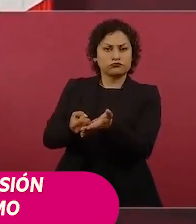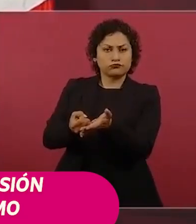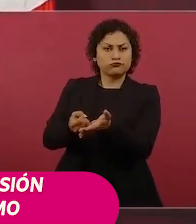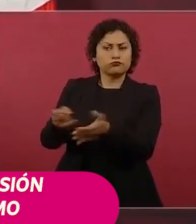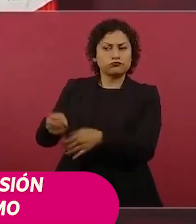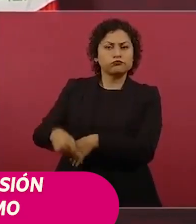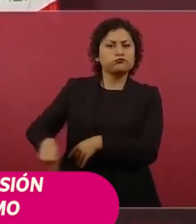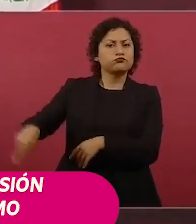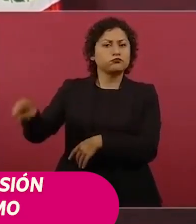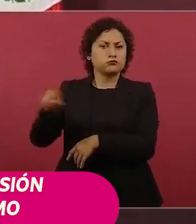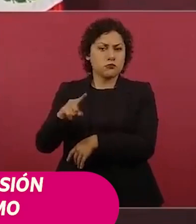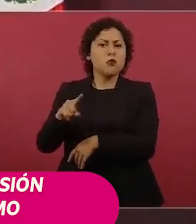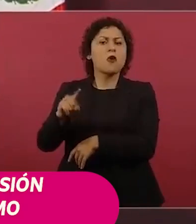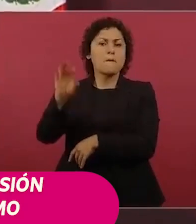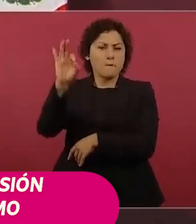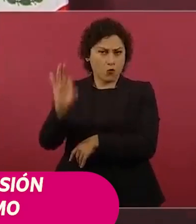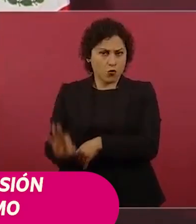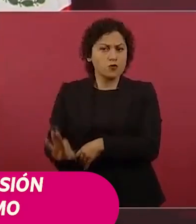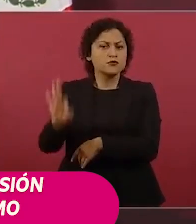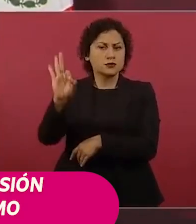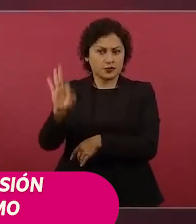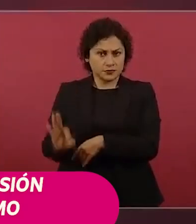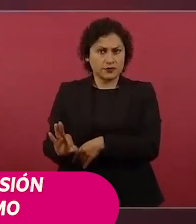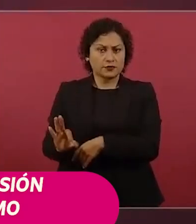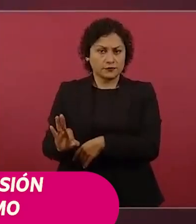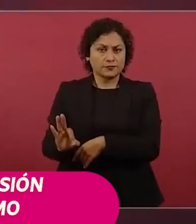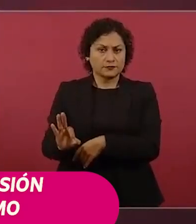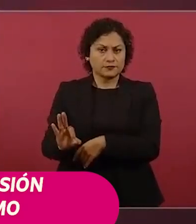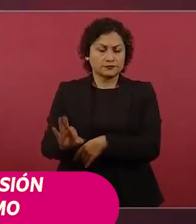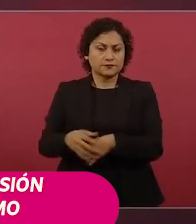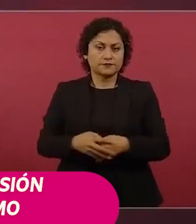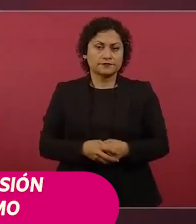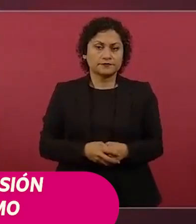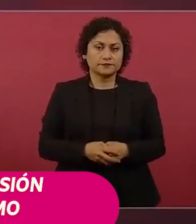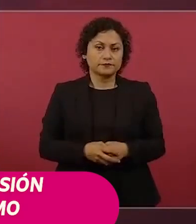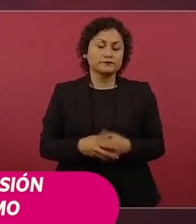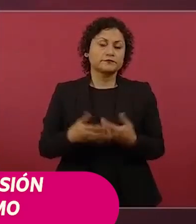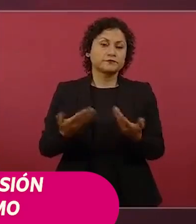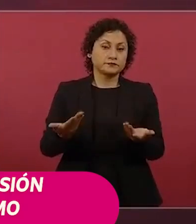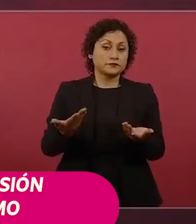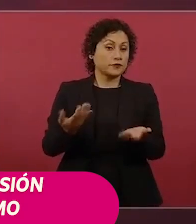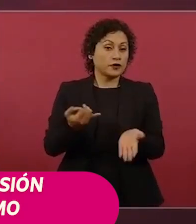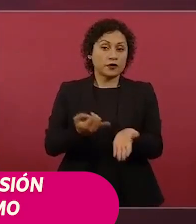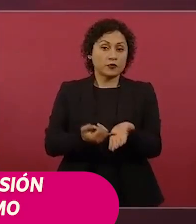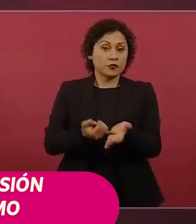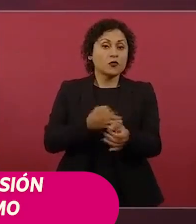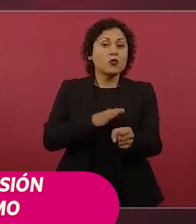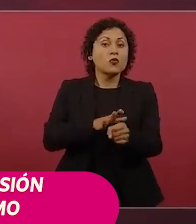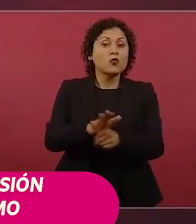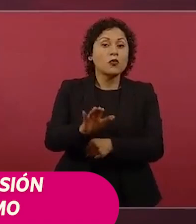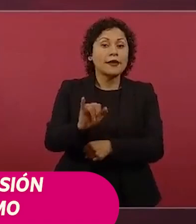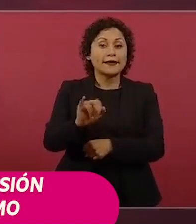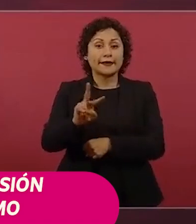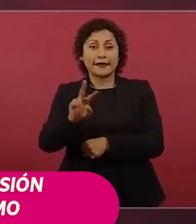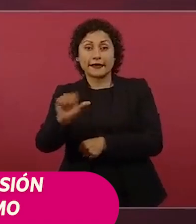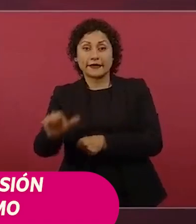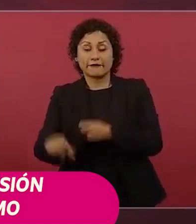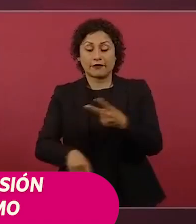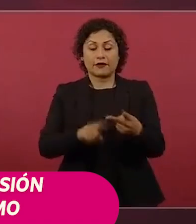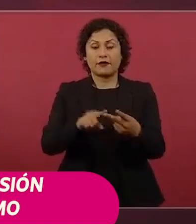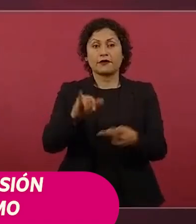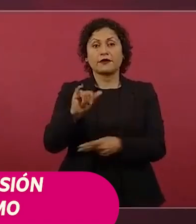van a pagar menos en IVA, en impuestos sobre la